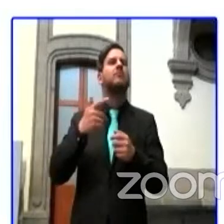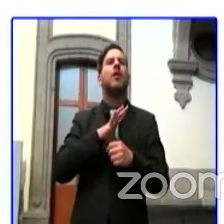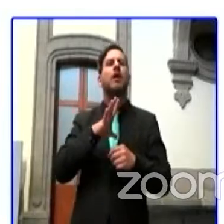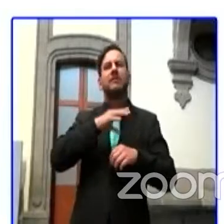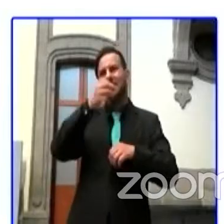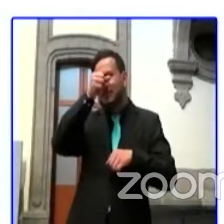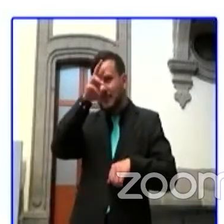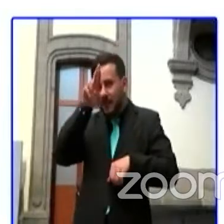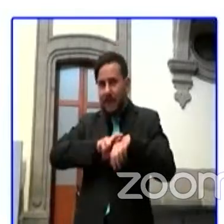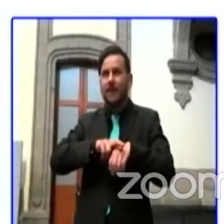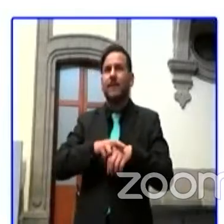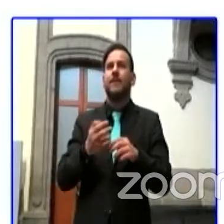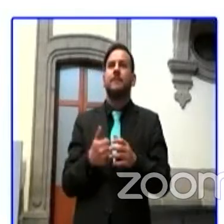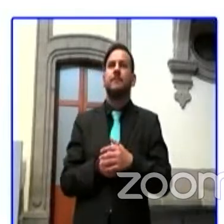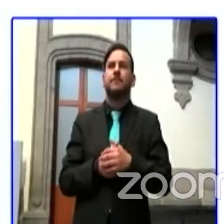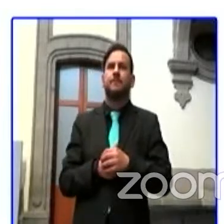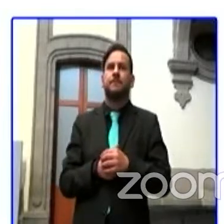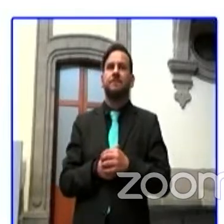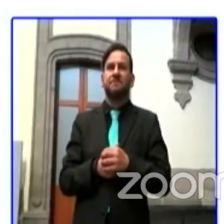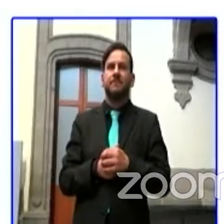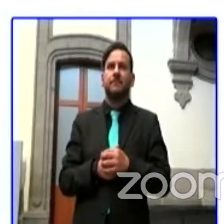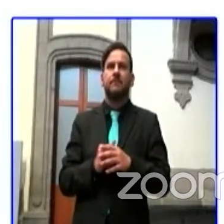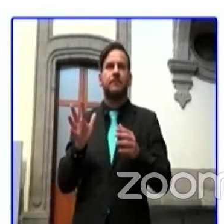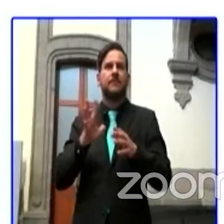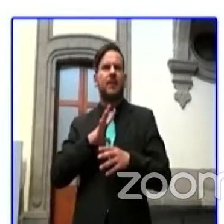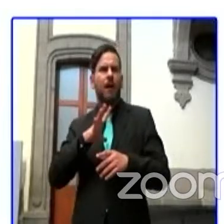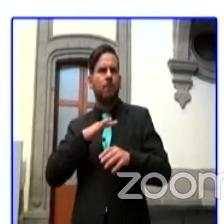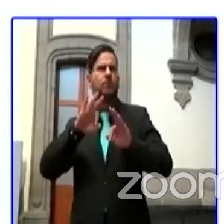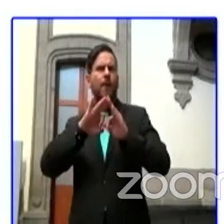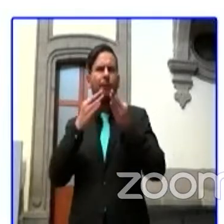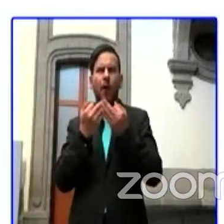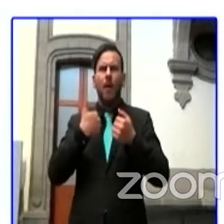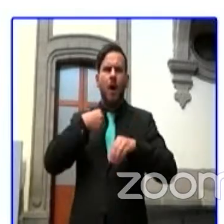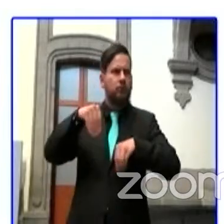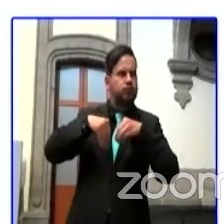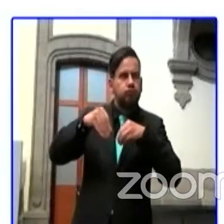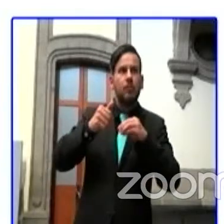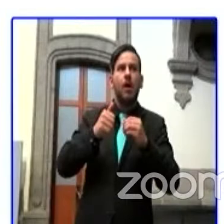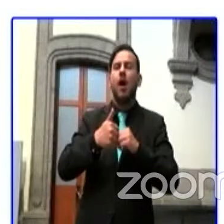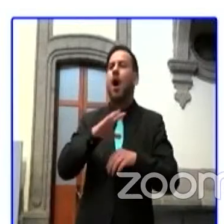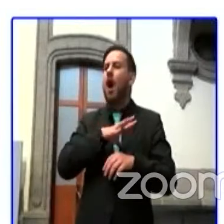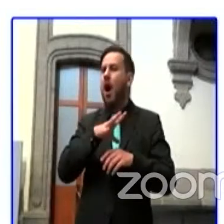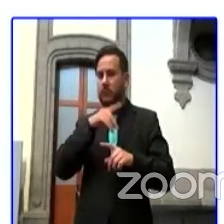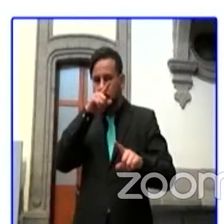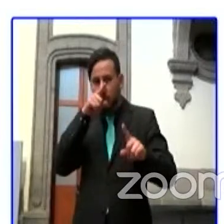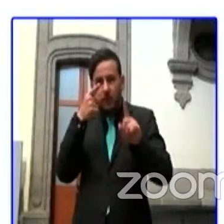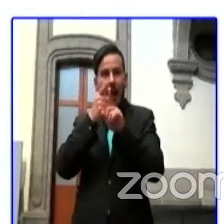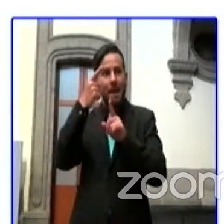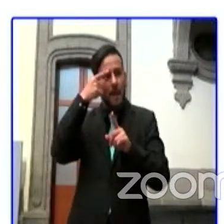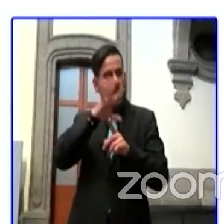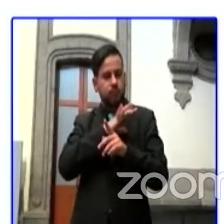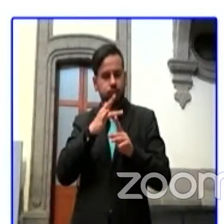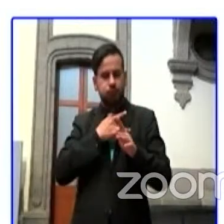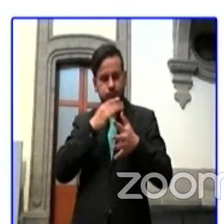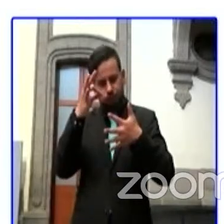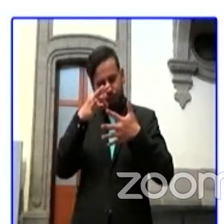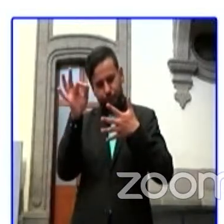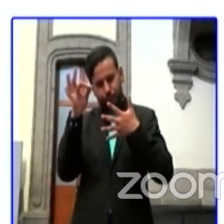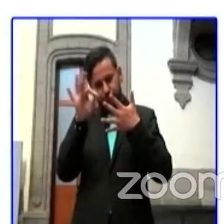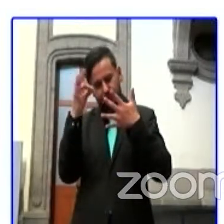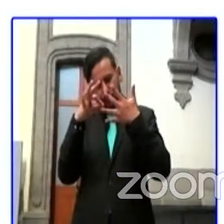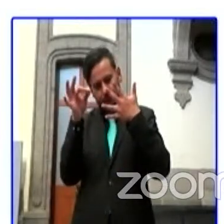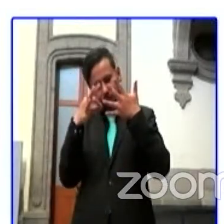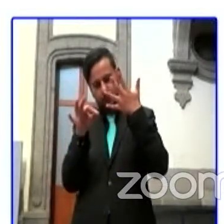secretarías que forman la instancia del Poder Ejecutivo, va a ser la encargada de ir marcando puntualmente